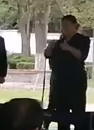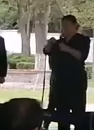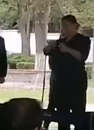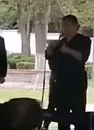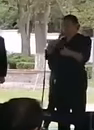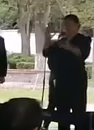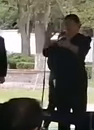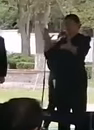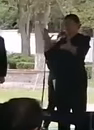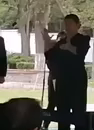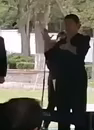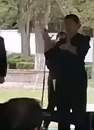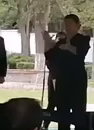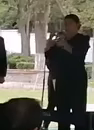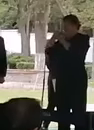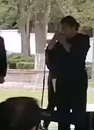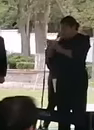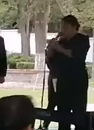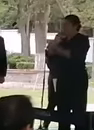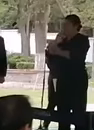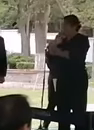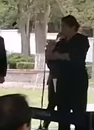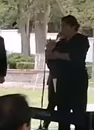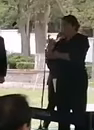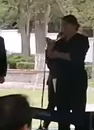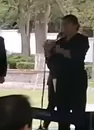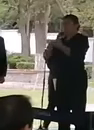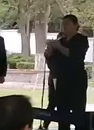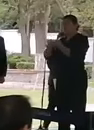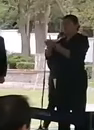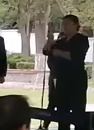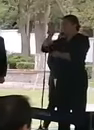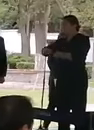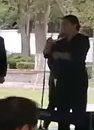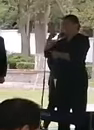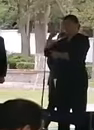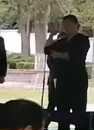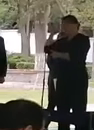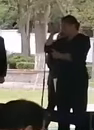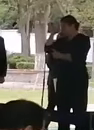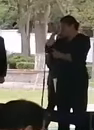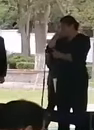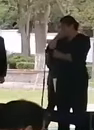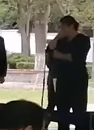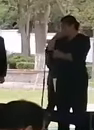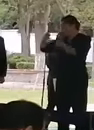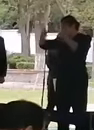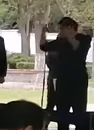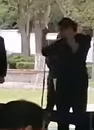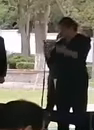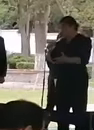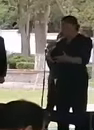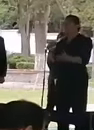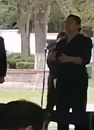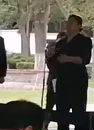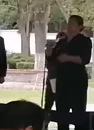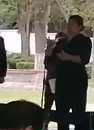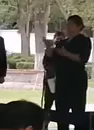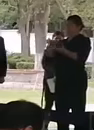a resolver estos problemas que son difíciles, muy complejos, pero los vamos a hacer juntos,